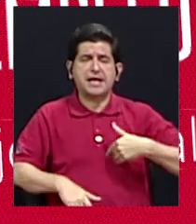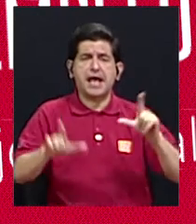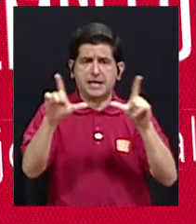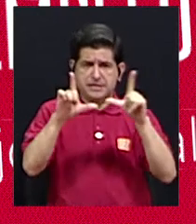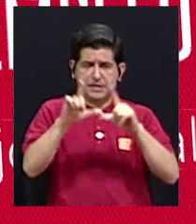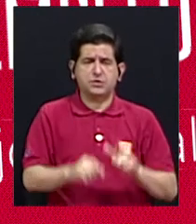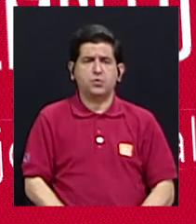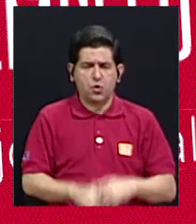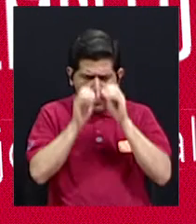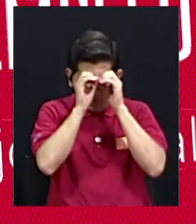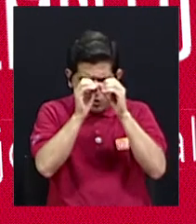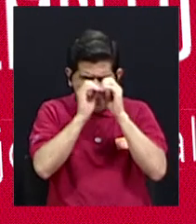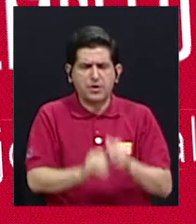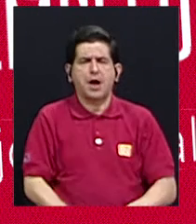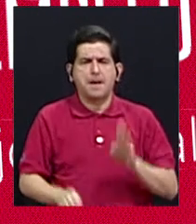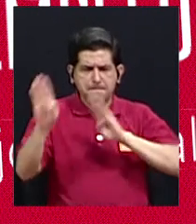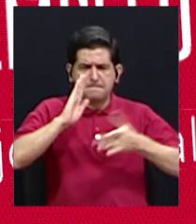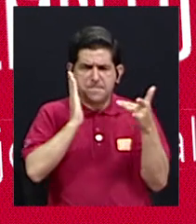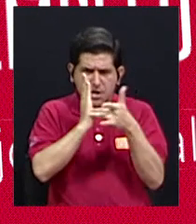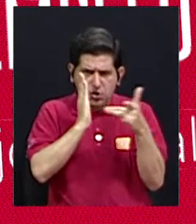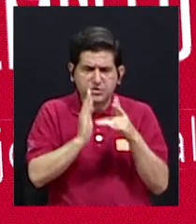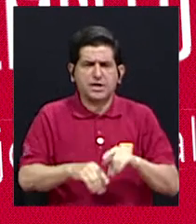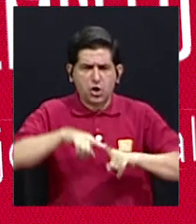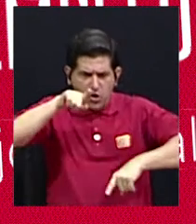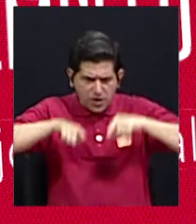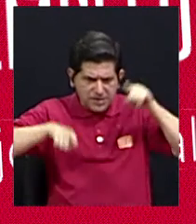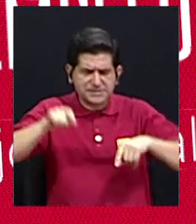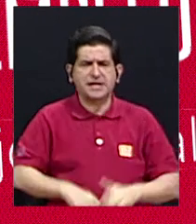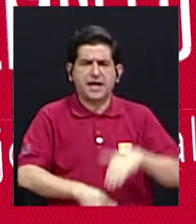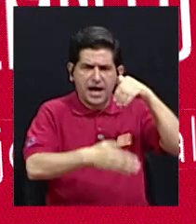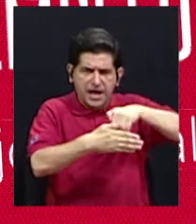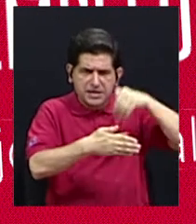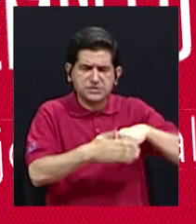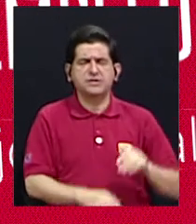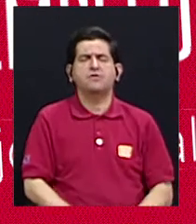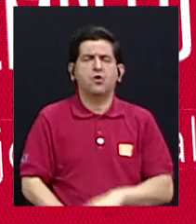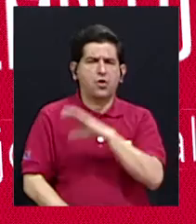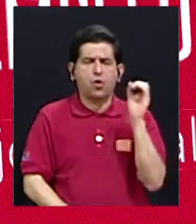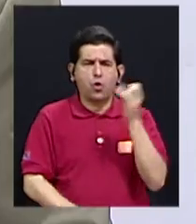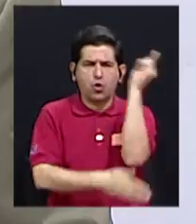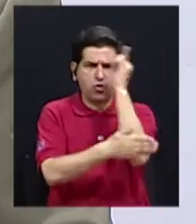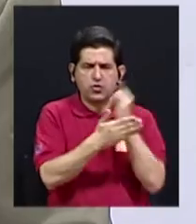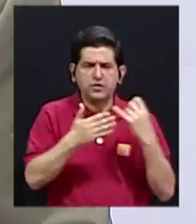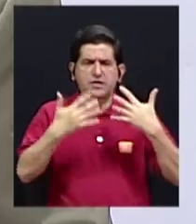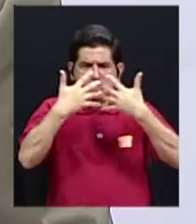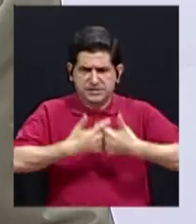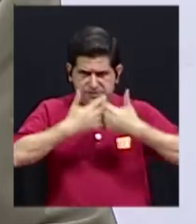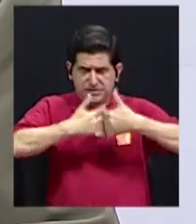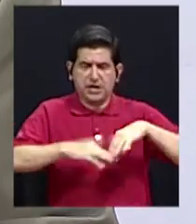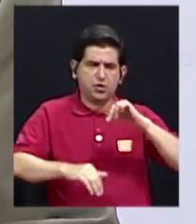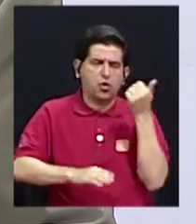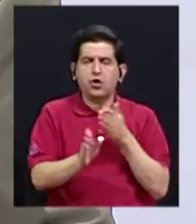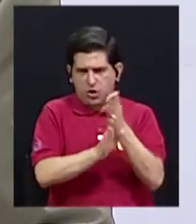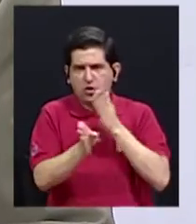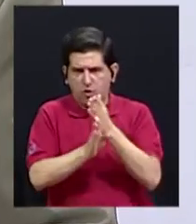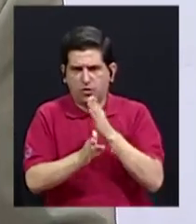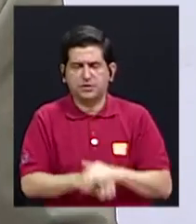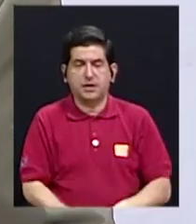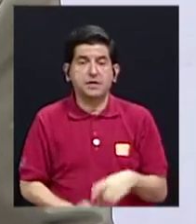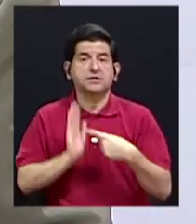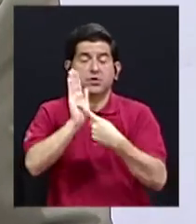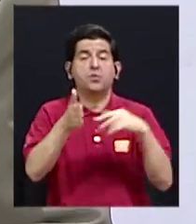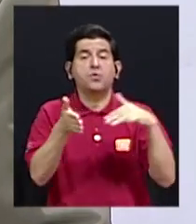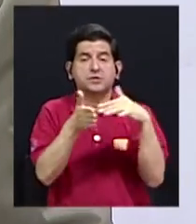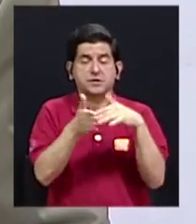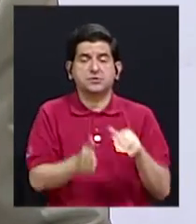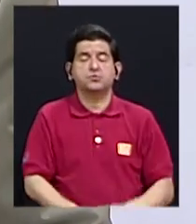en microbiología biotecnología estadística archivística o diseño industrial entre otras profesiones eso lo revela un